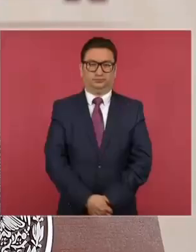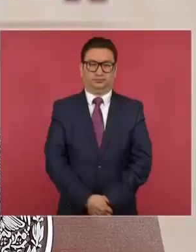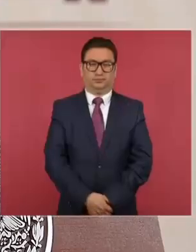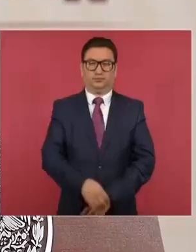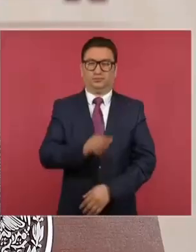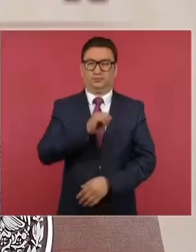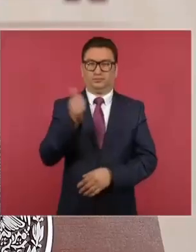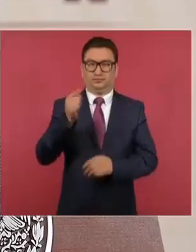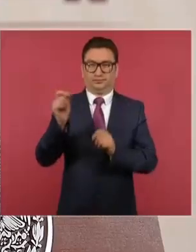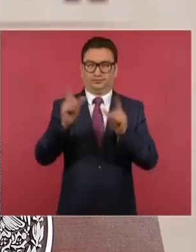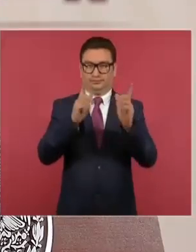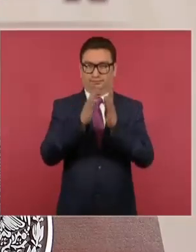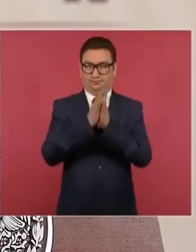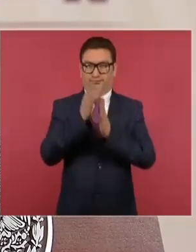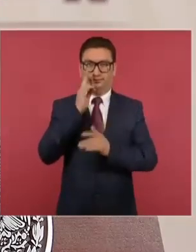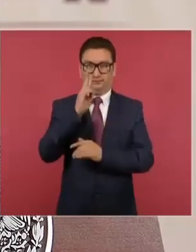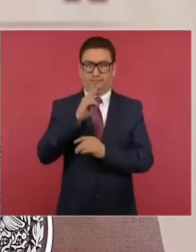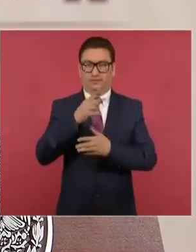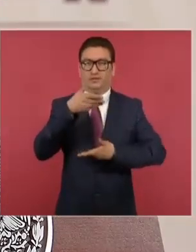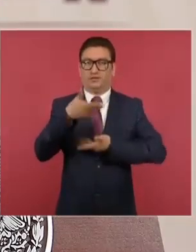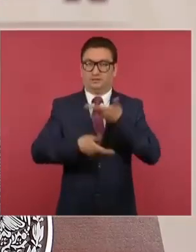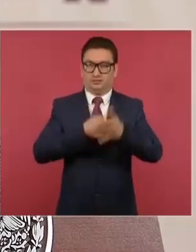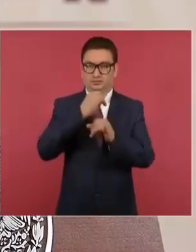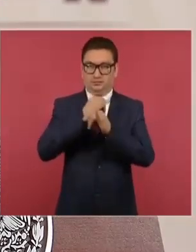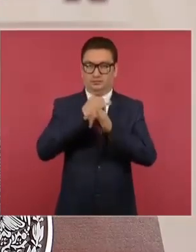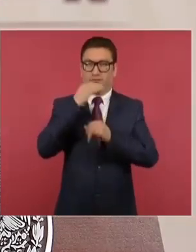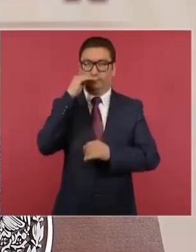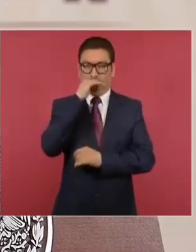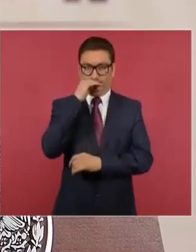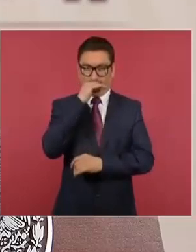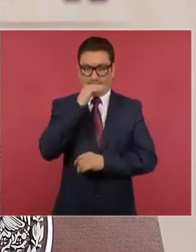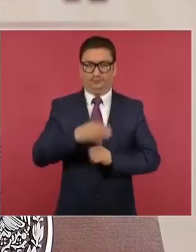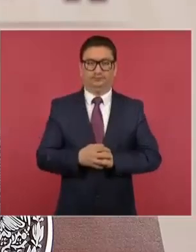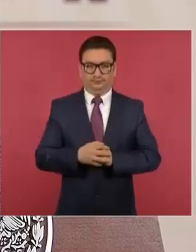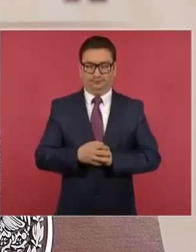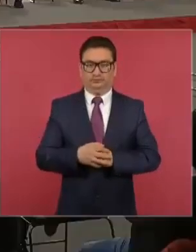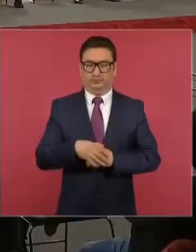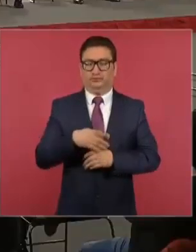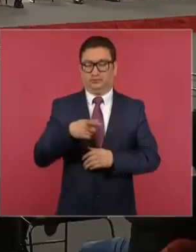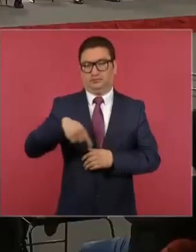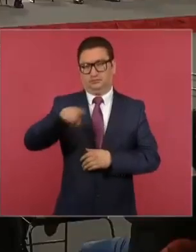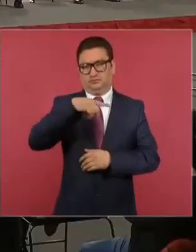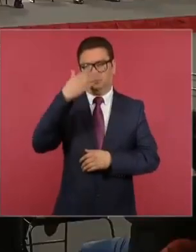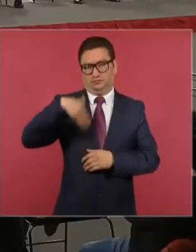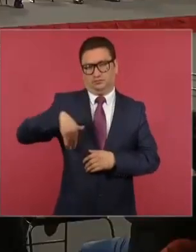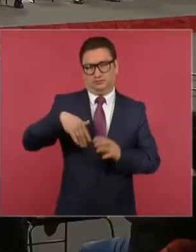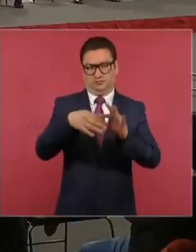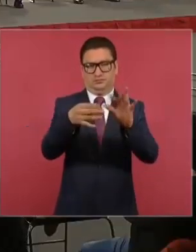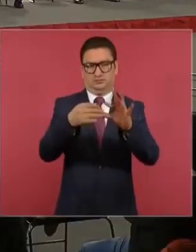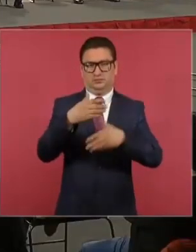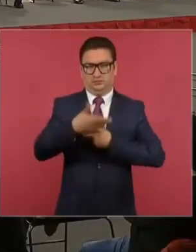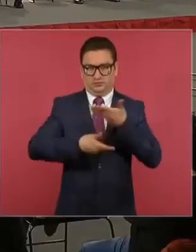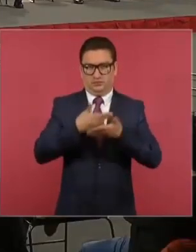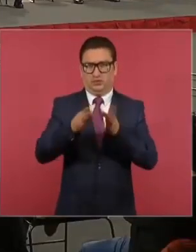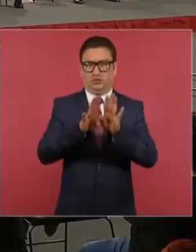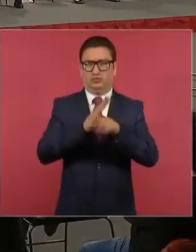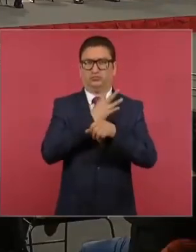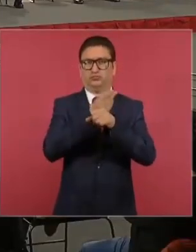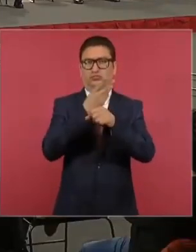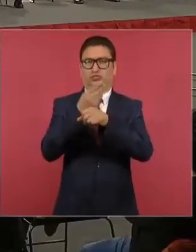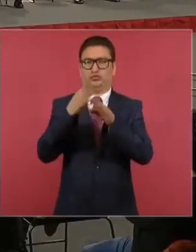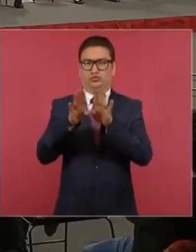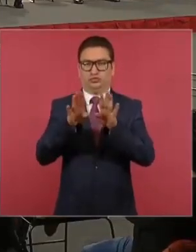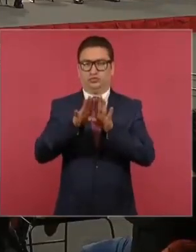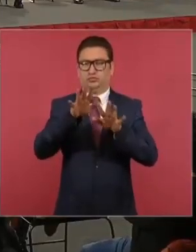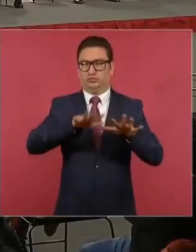por favor. Servicio de internet gratuito. Este servicio, como ya lo mencionamos, se instala en